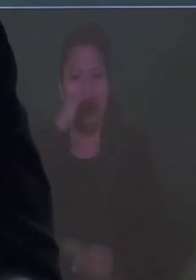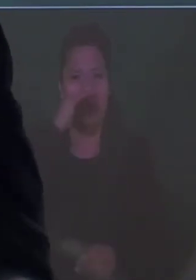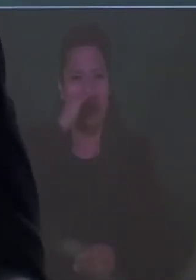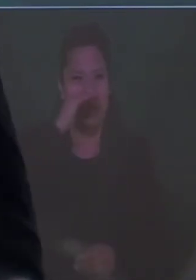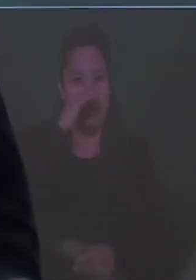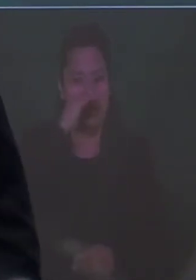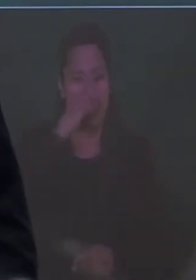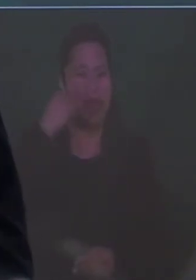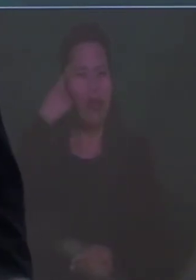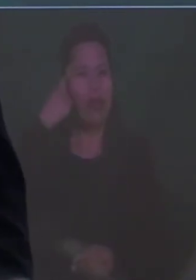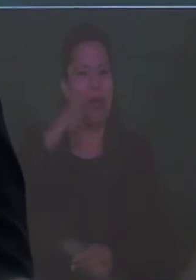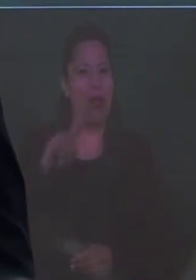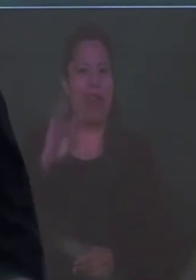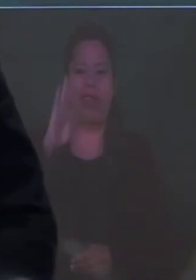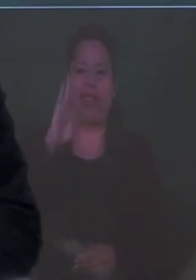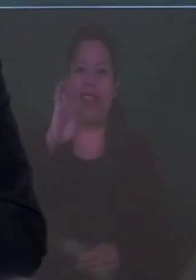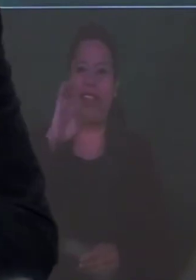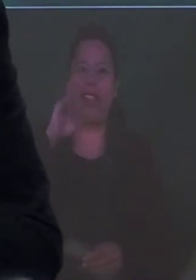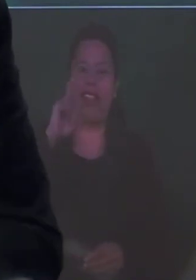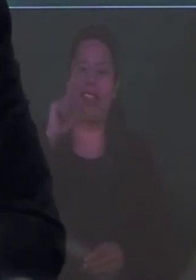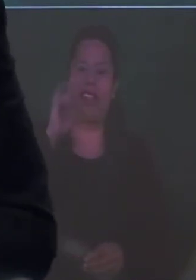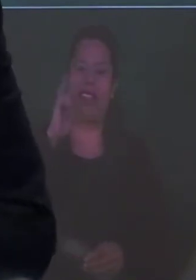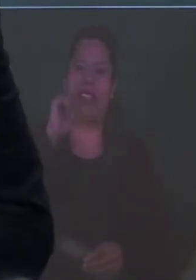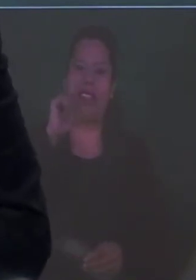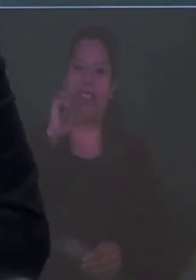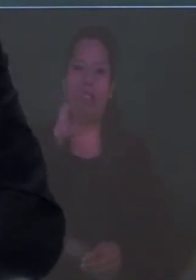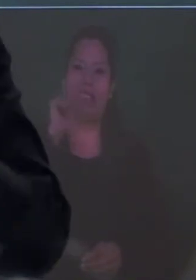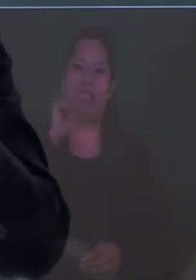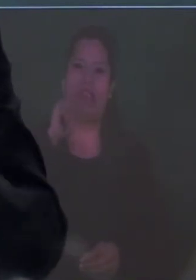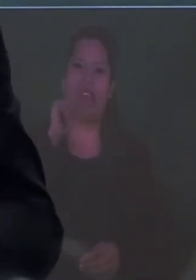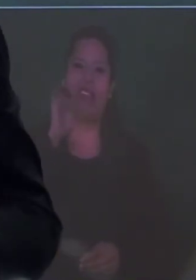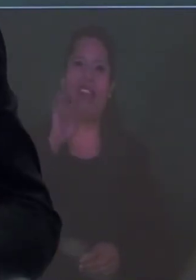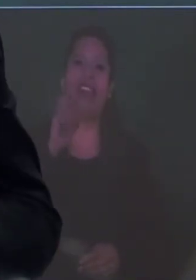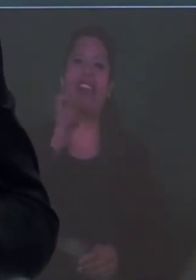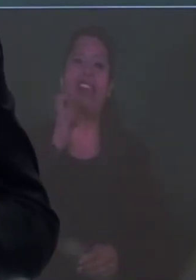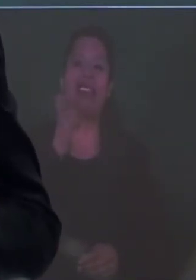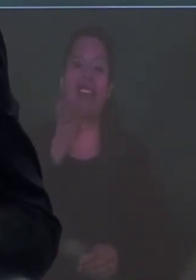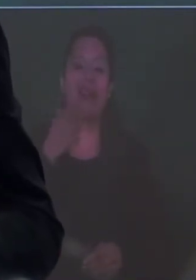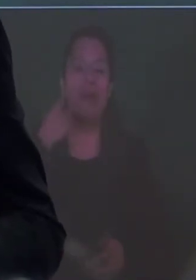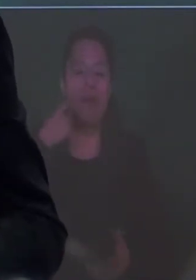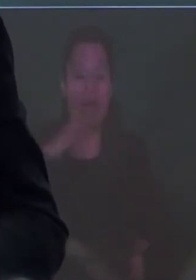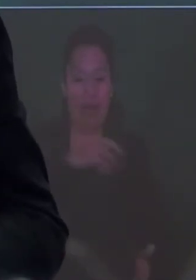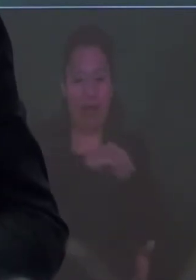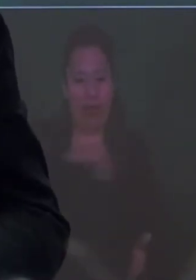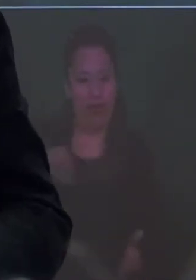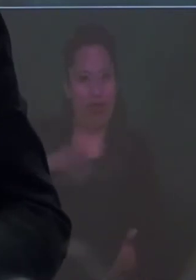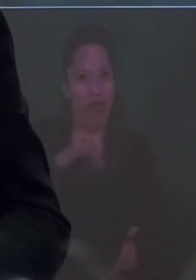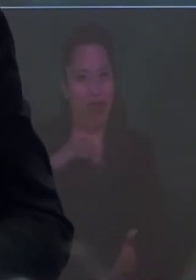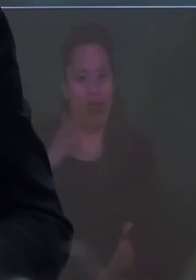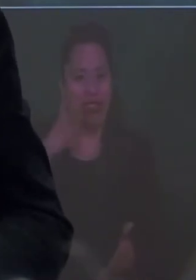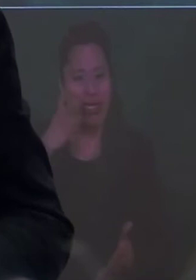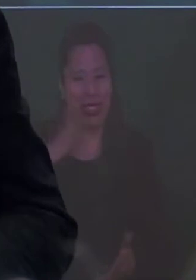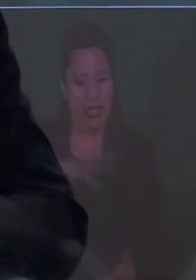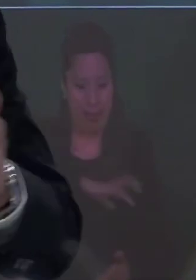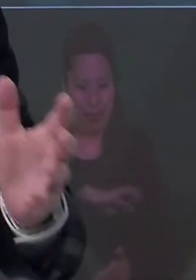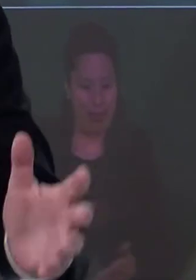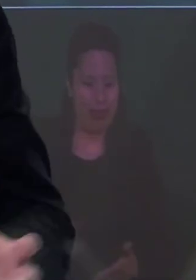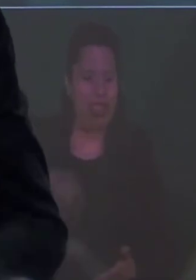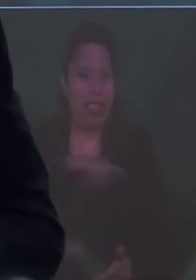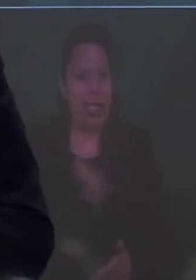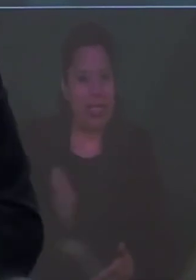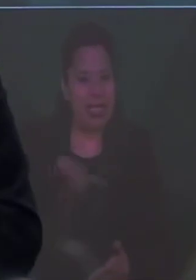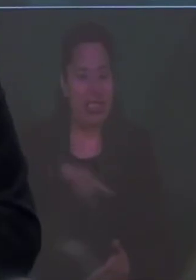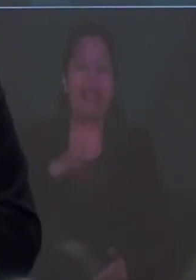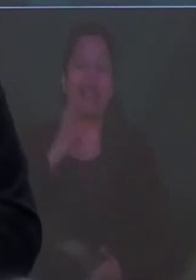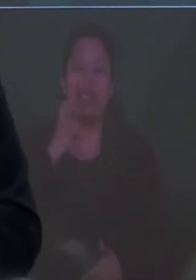que todos hemos sido testigos no hay que olvidar que hoy día la marina el ejército y en